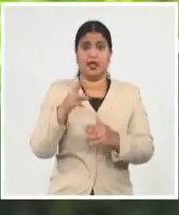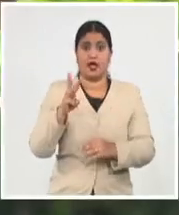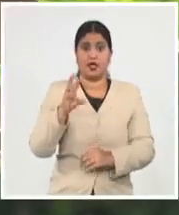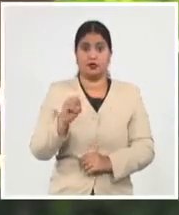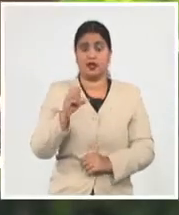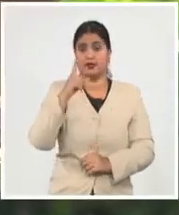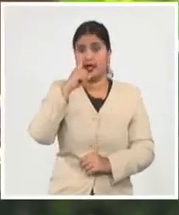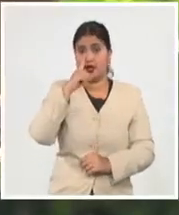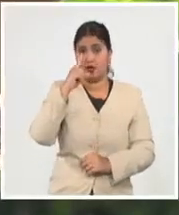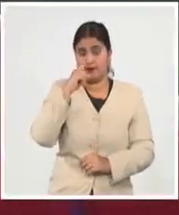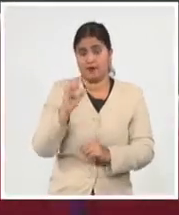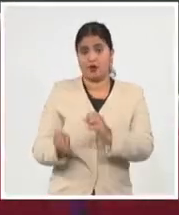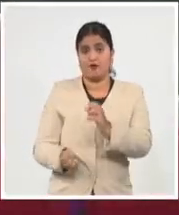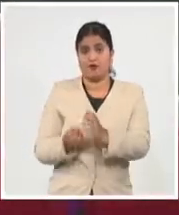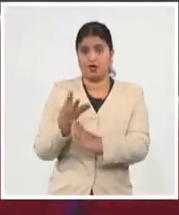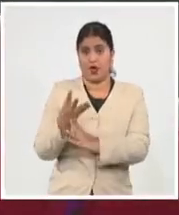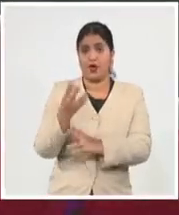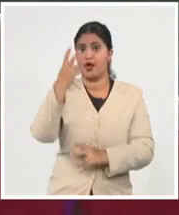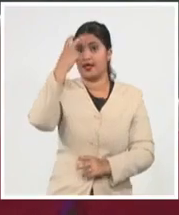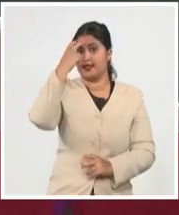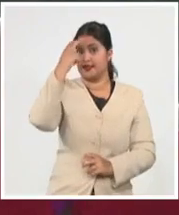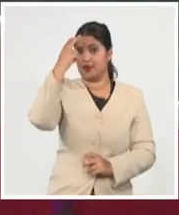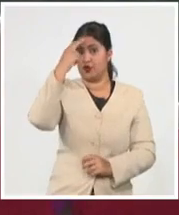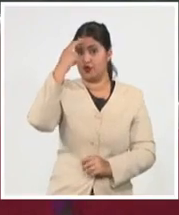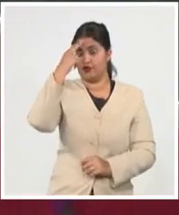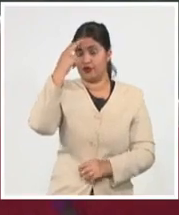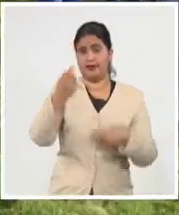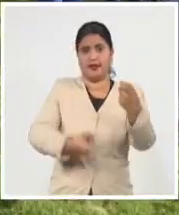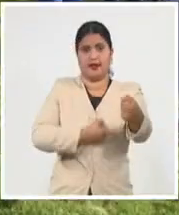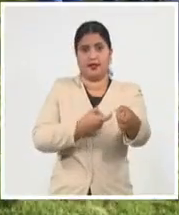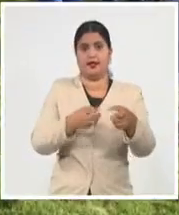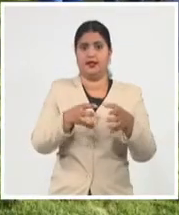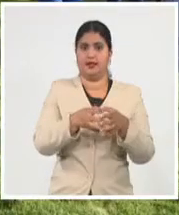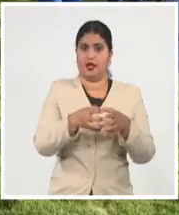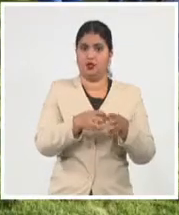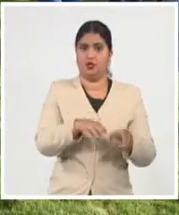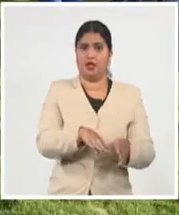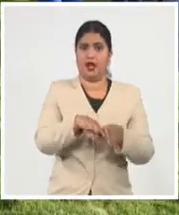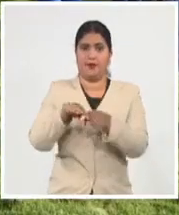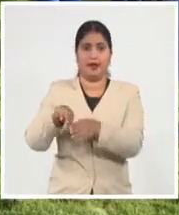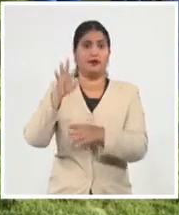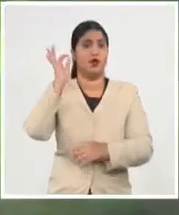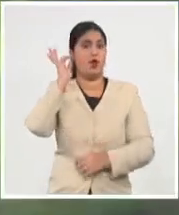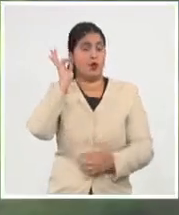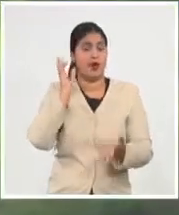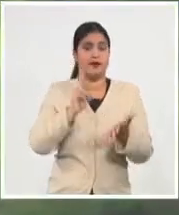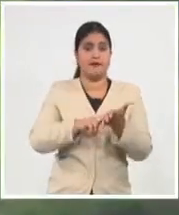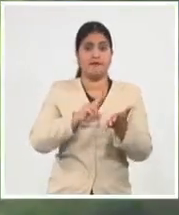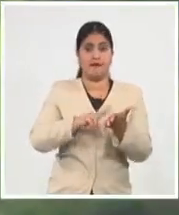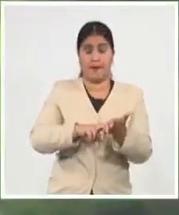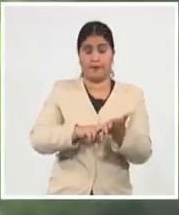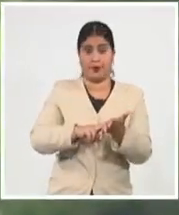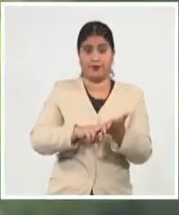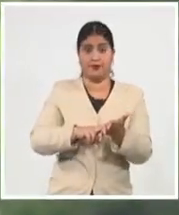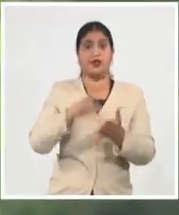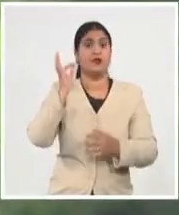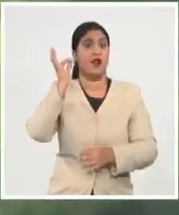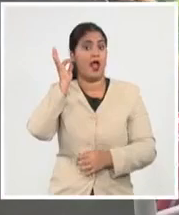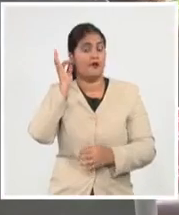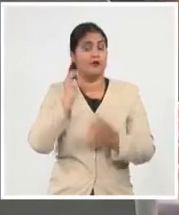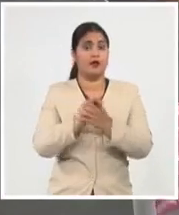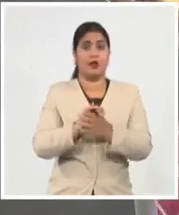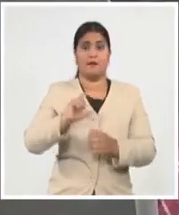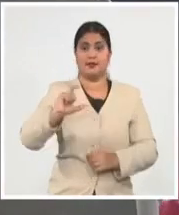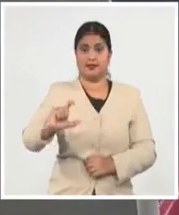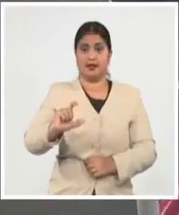del Segundo Frente. Las federadas de Santiago de Cuba, por sus resultados en el último año, alcanzaron la condición de